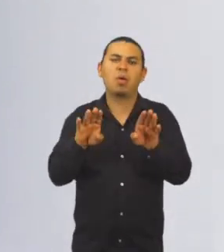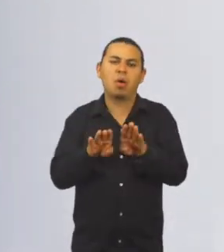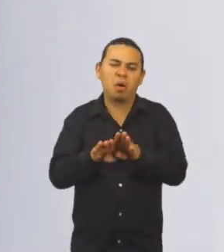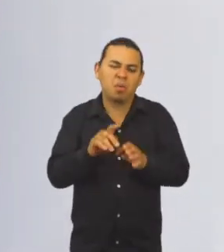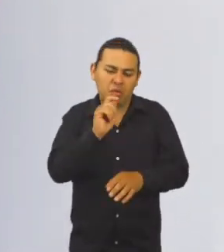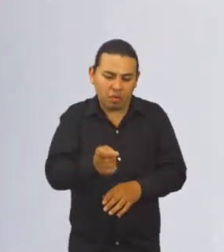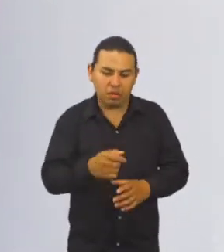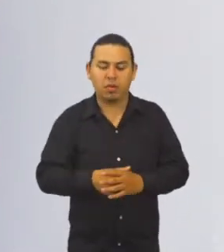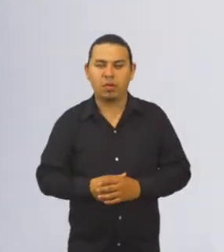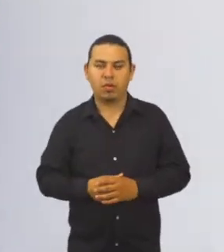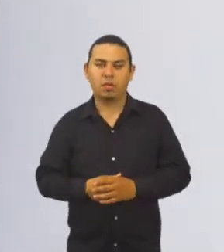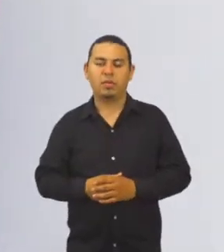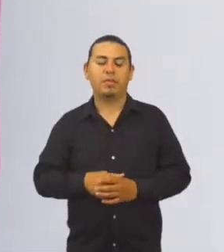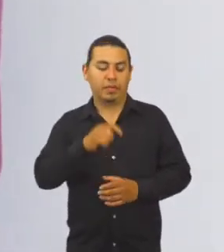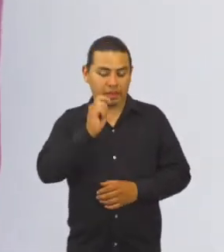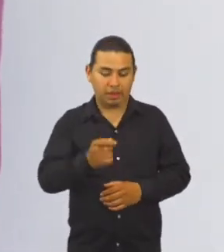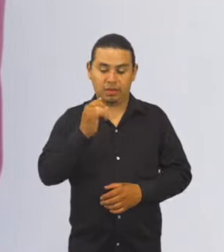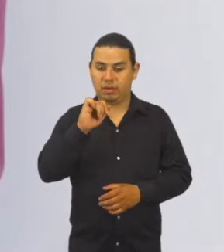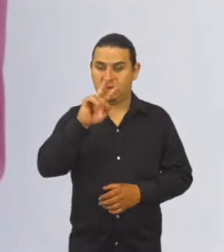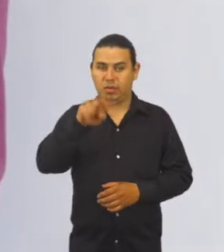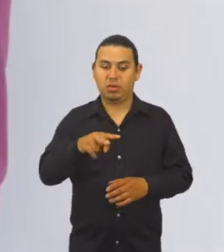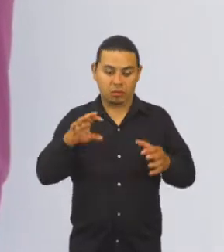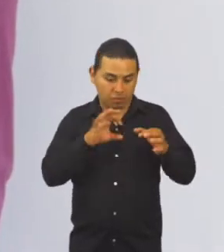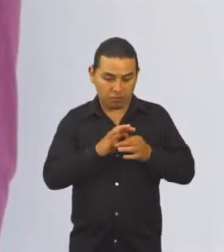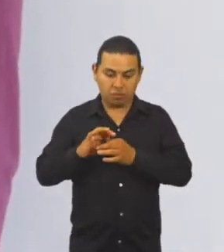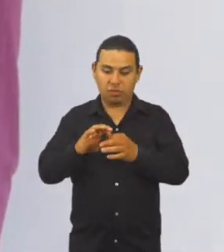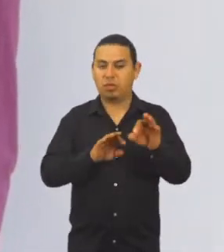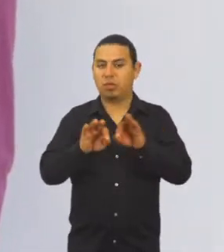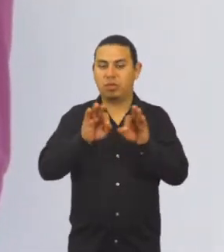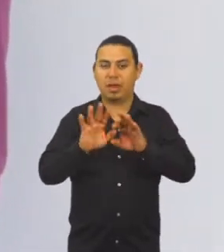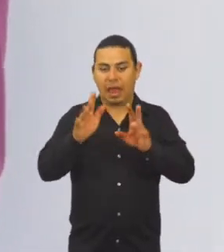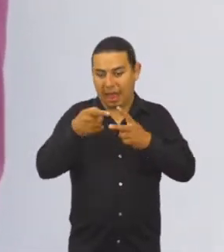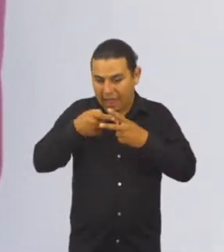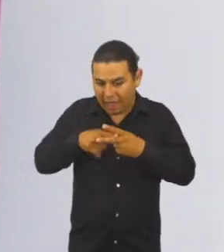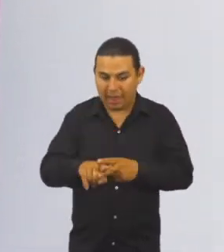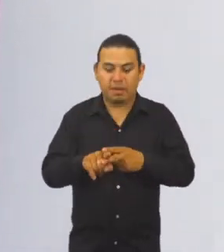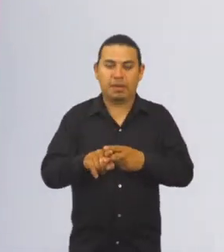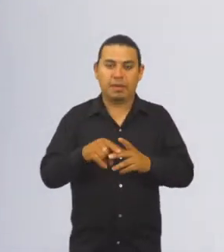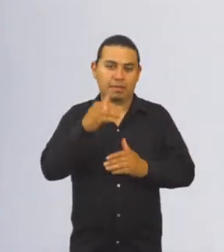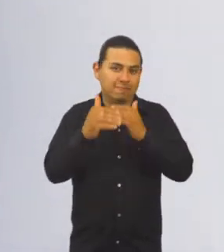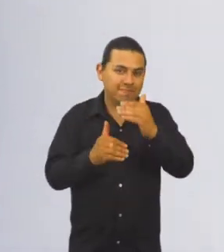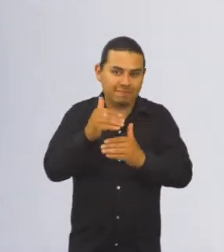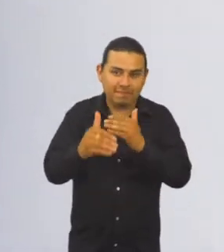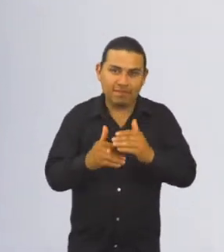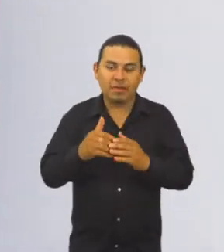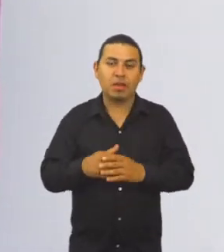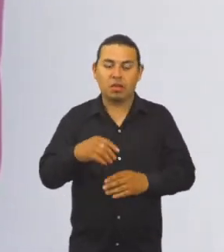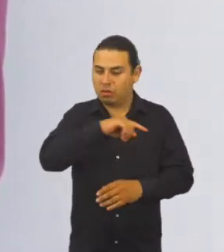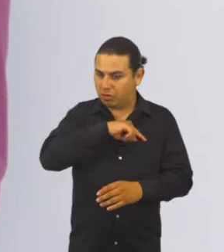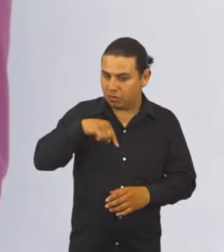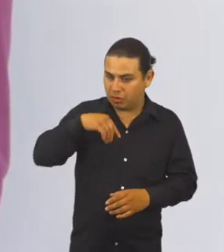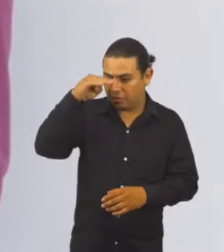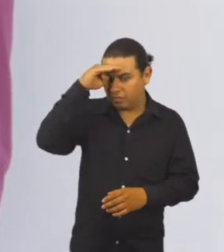UNAM? Bueno, en principio el objeto de nuestra presencia que es un intercambio de carácter académico.